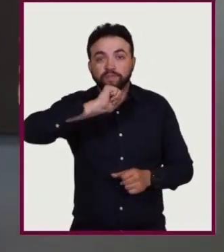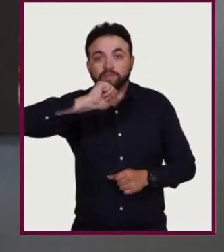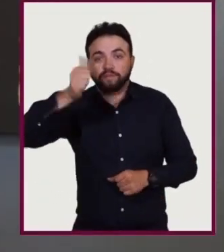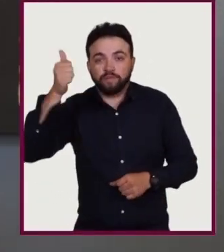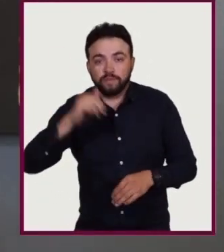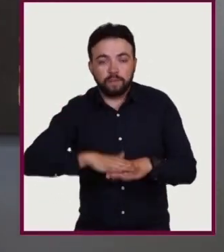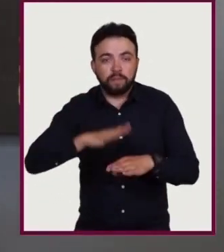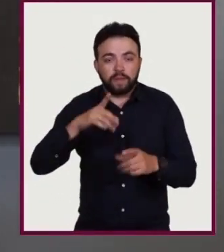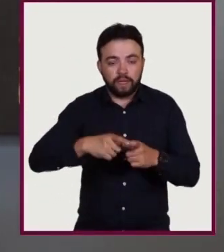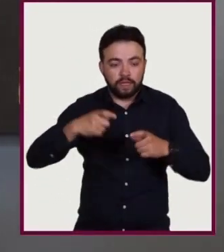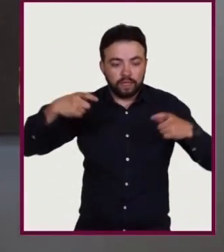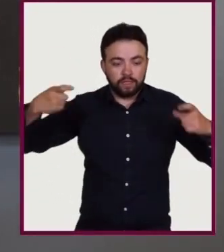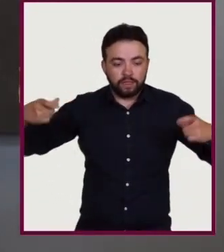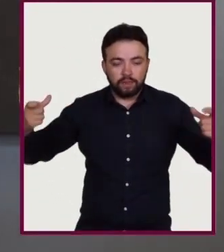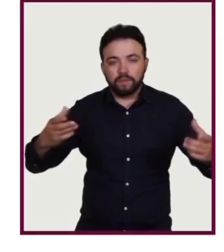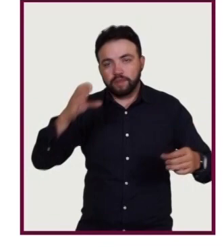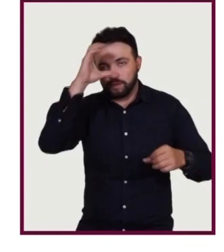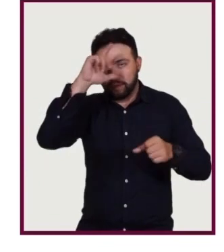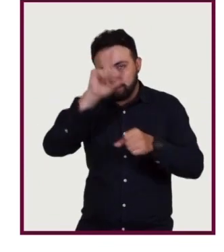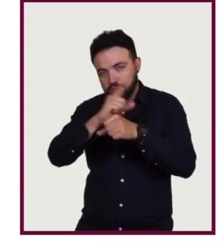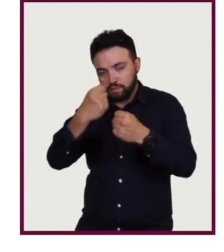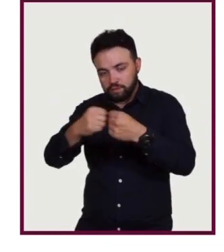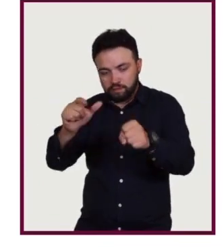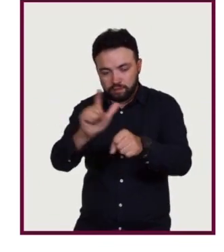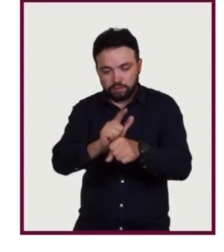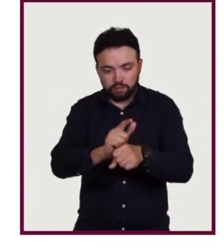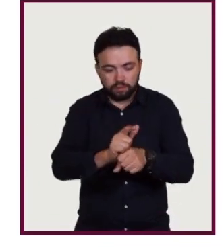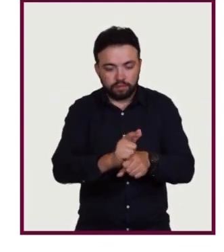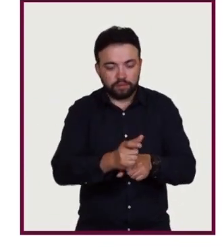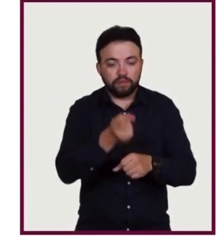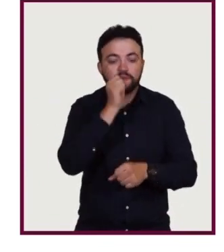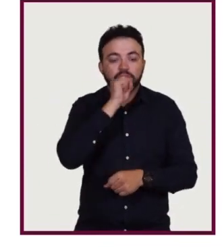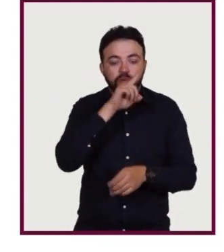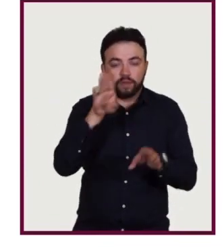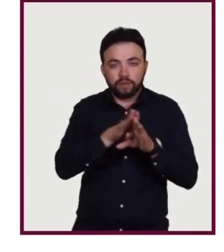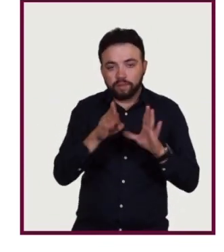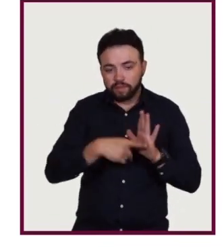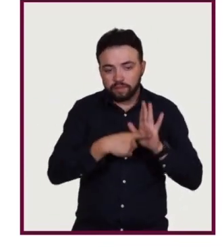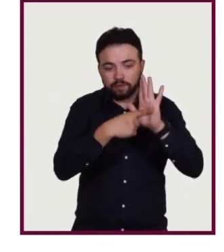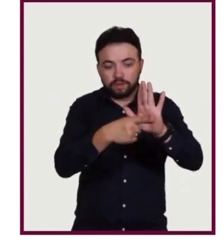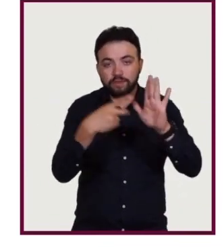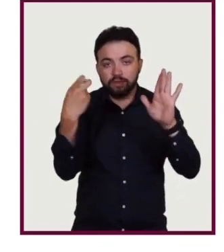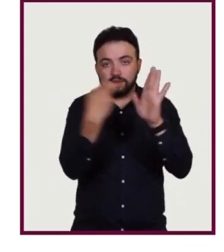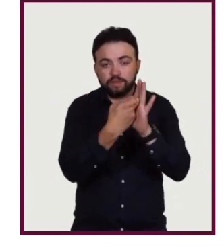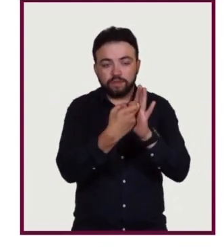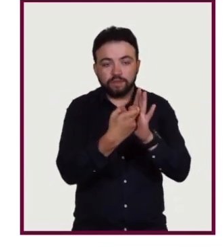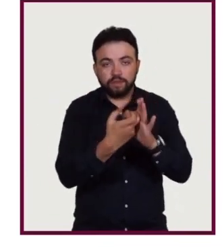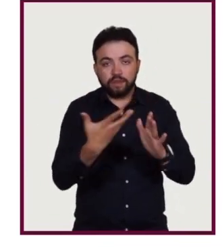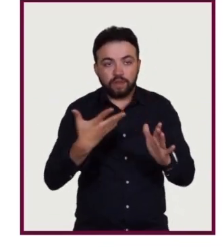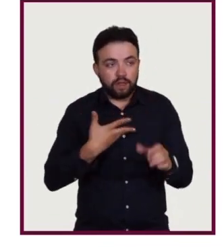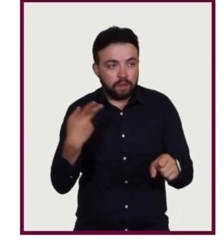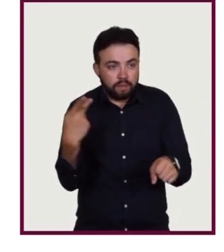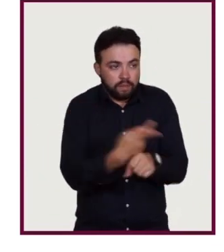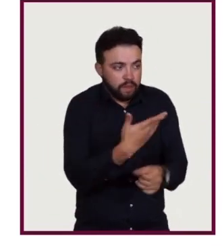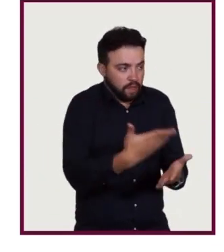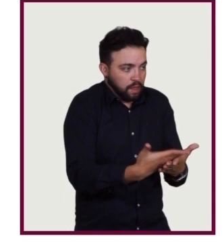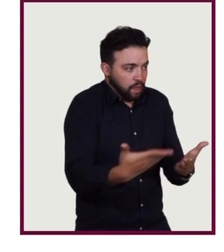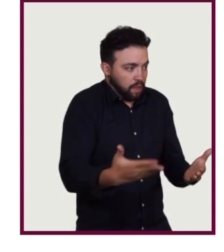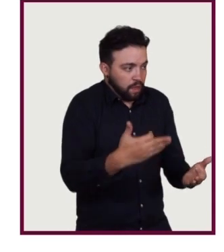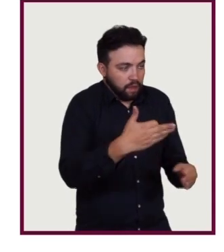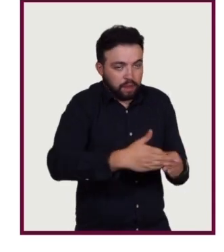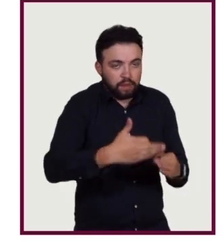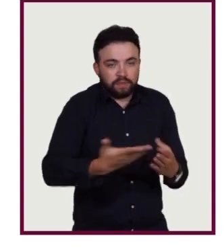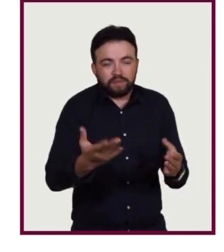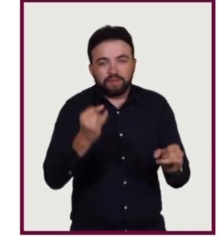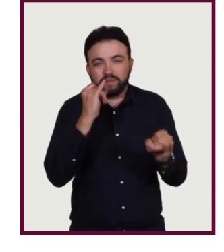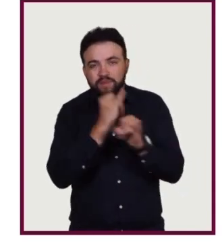más grandes que yo, como es la cultura, la sociedad, y también representar esto que está alrededor sucediendo, ya sea pues el